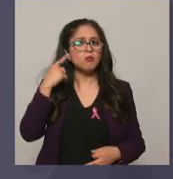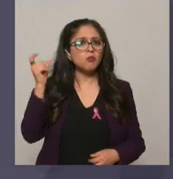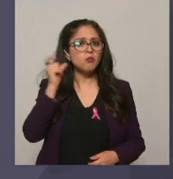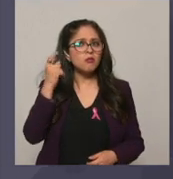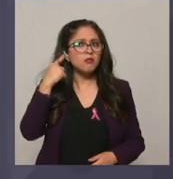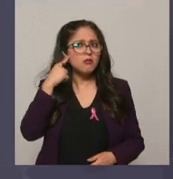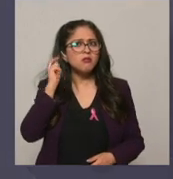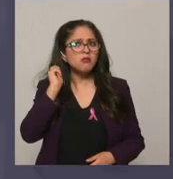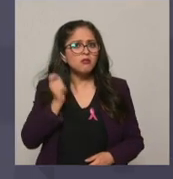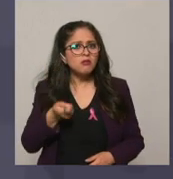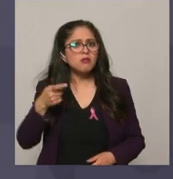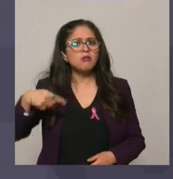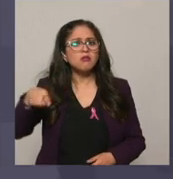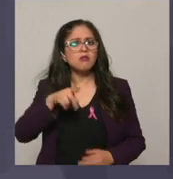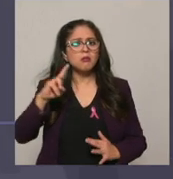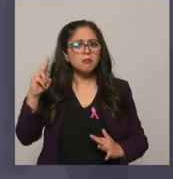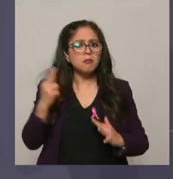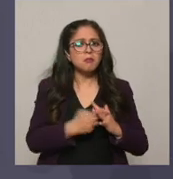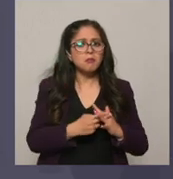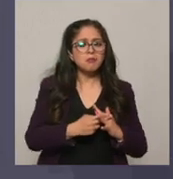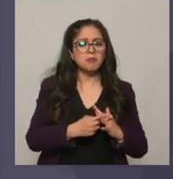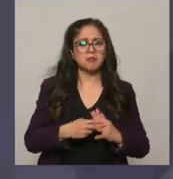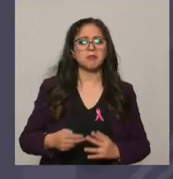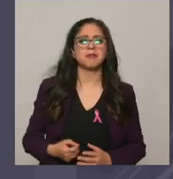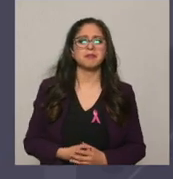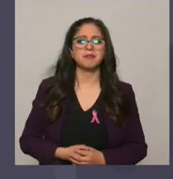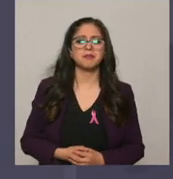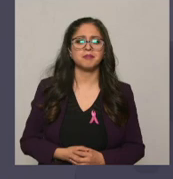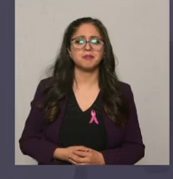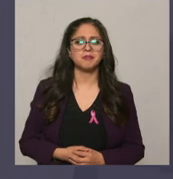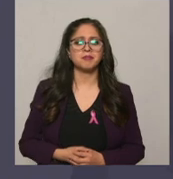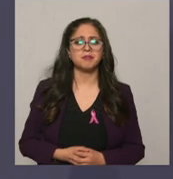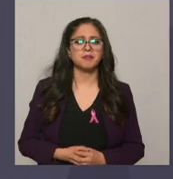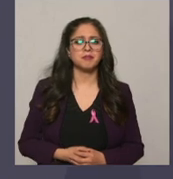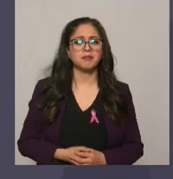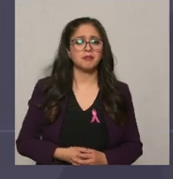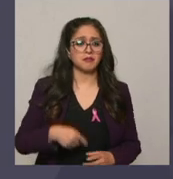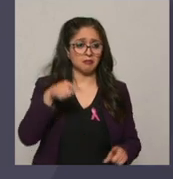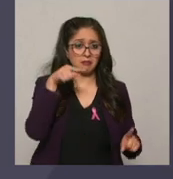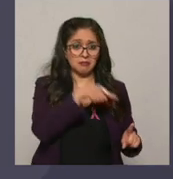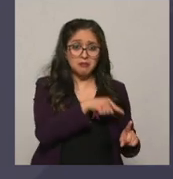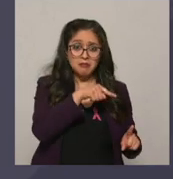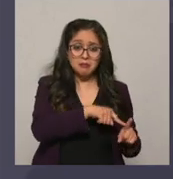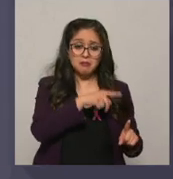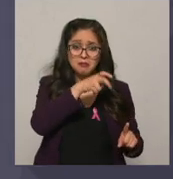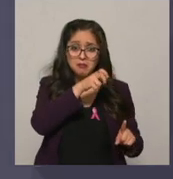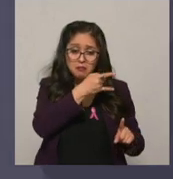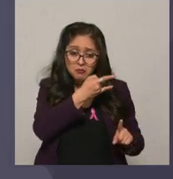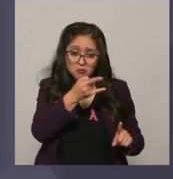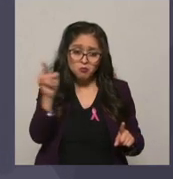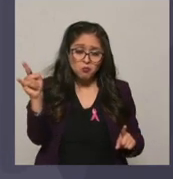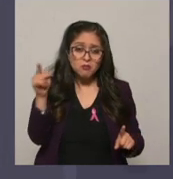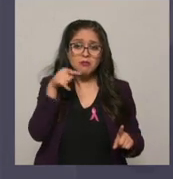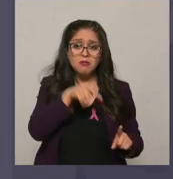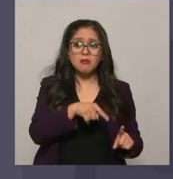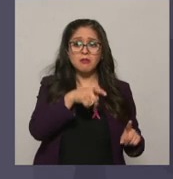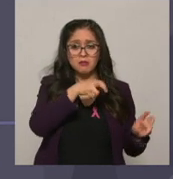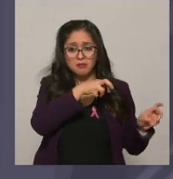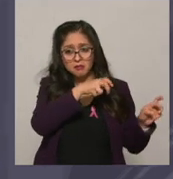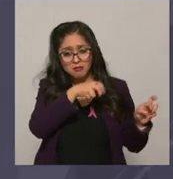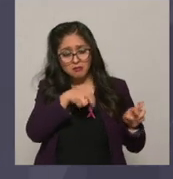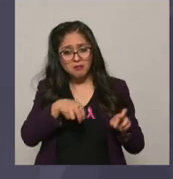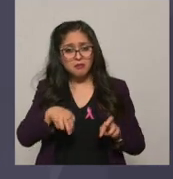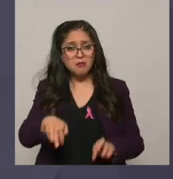dieron cuenta del transfeminicidio. Y él abrió la puerta, él baja a Itzayana según